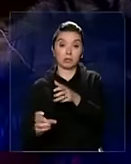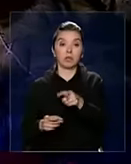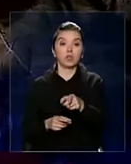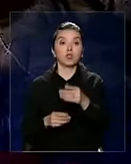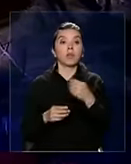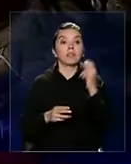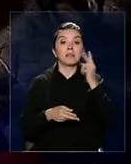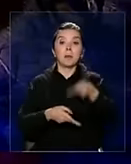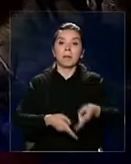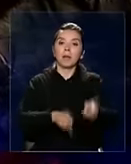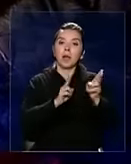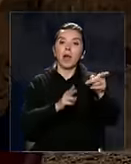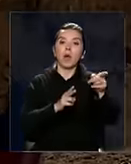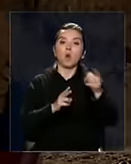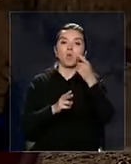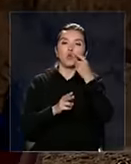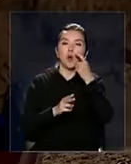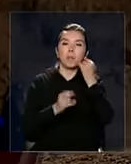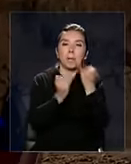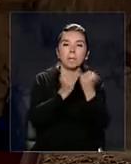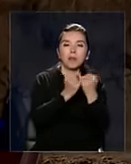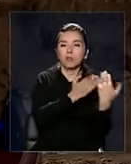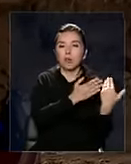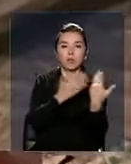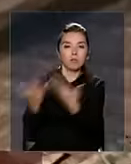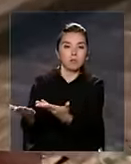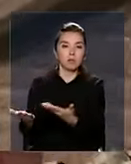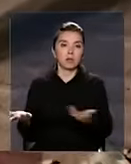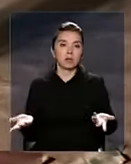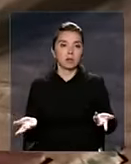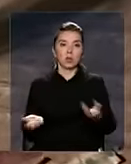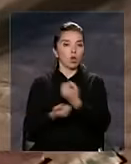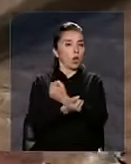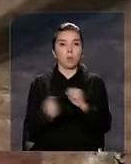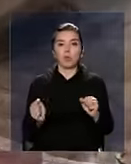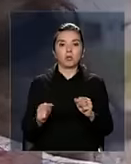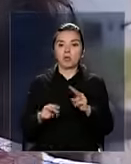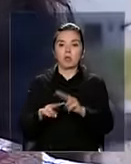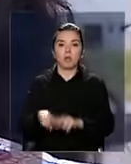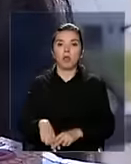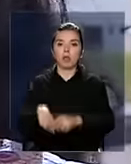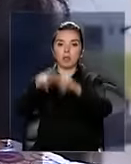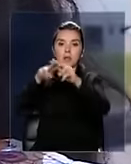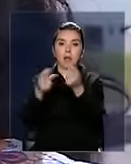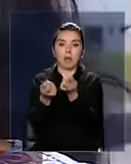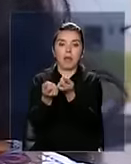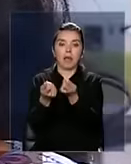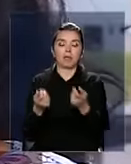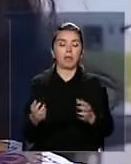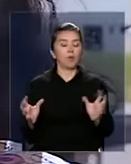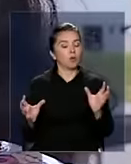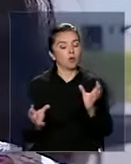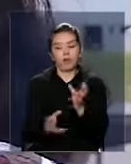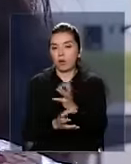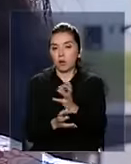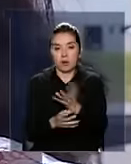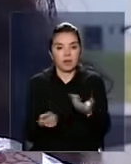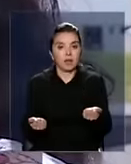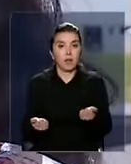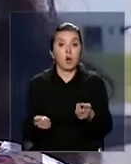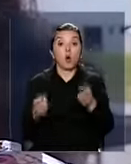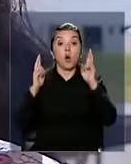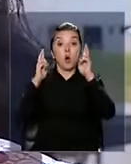un vecino que se los había prestado, monto que dicen les ha sido imposible juntar. Fue terrible, así que lo único que esperamos ahora es que nos